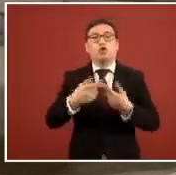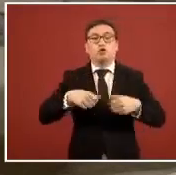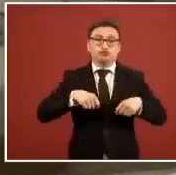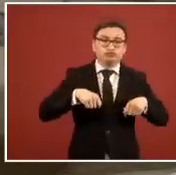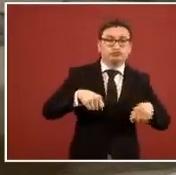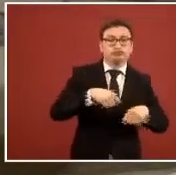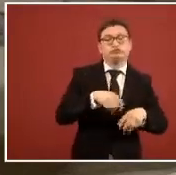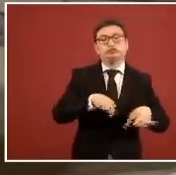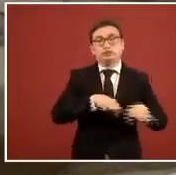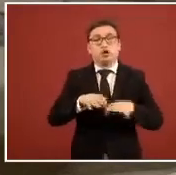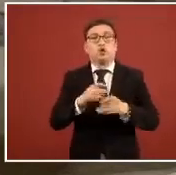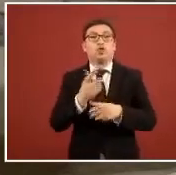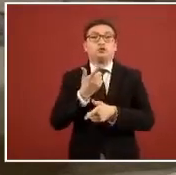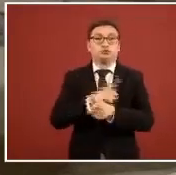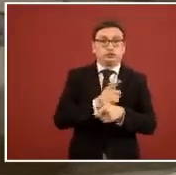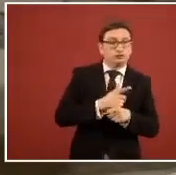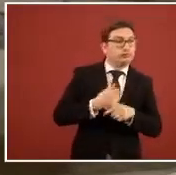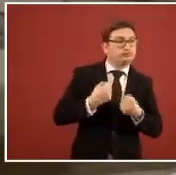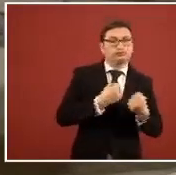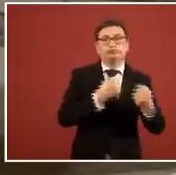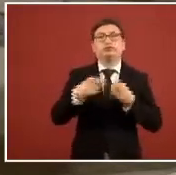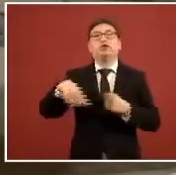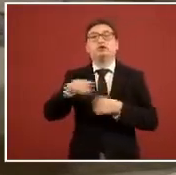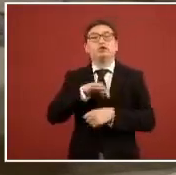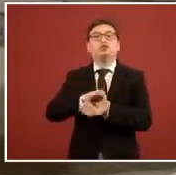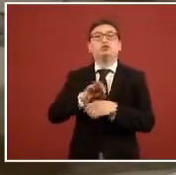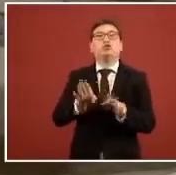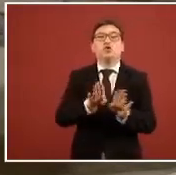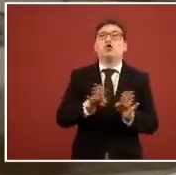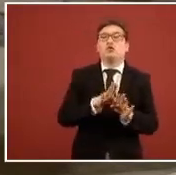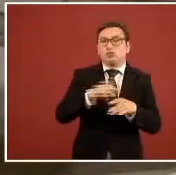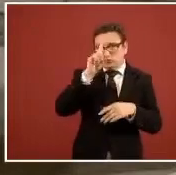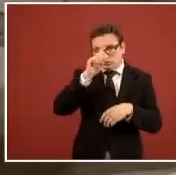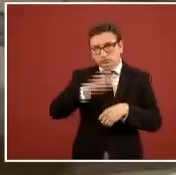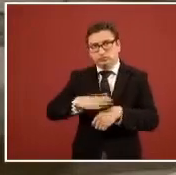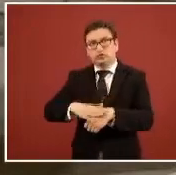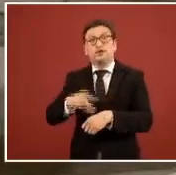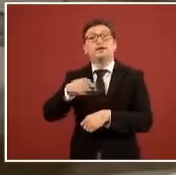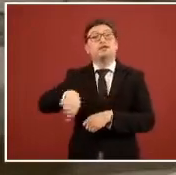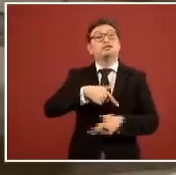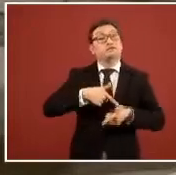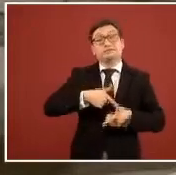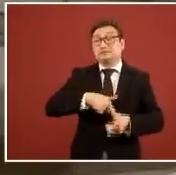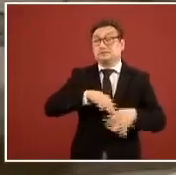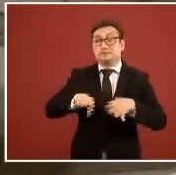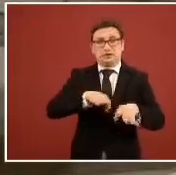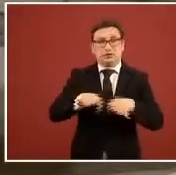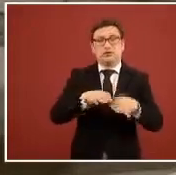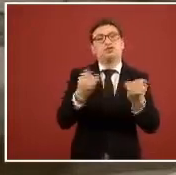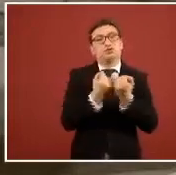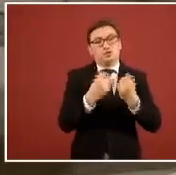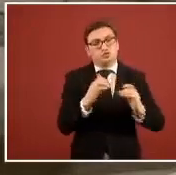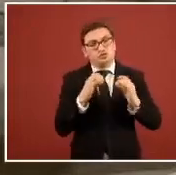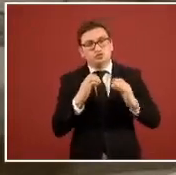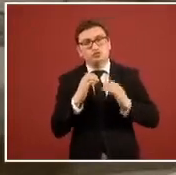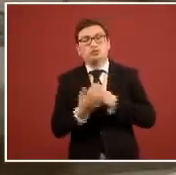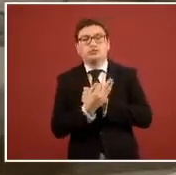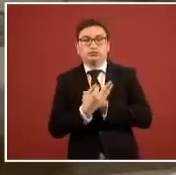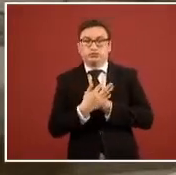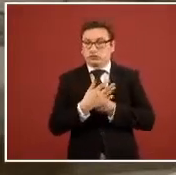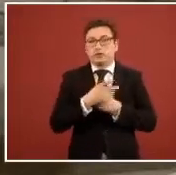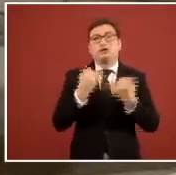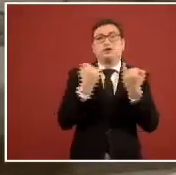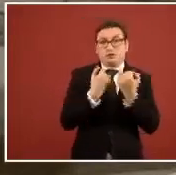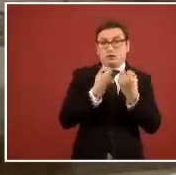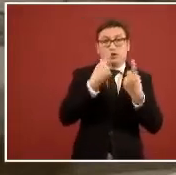supermercados, que conducen taxis, para que se puedan seguir protegiendo mientras mantienen su trabajo esencial? Y también, ¿qué sugerencias tiene para quienes